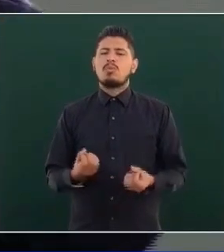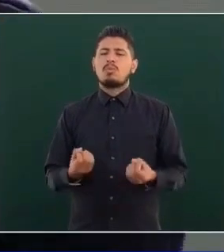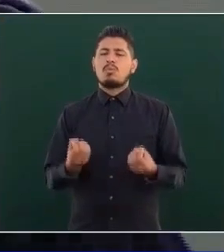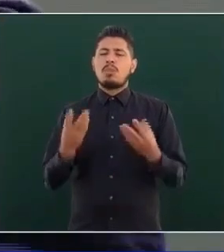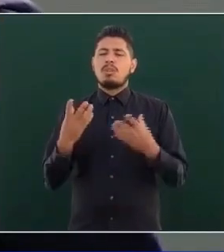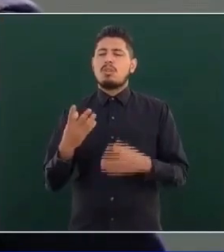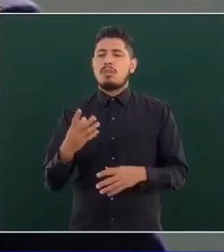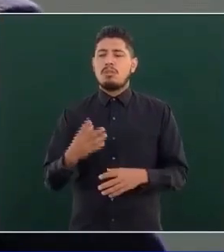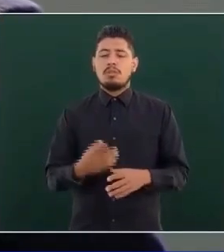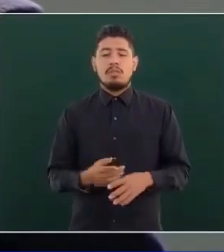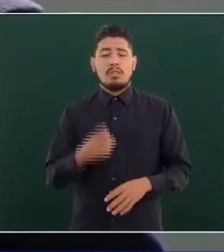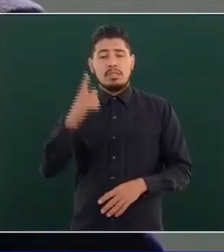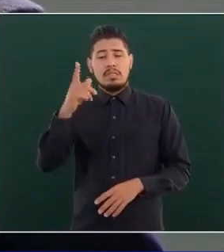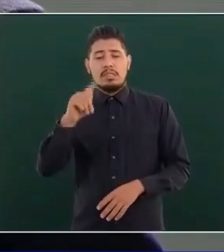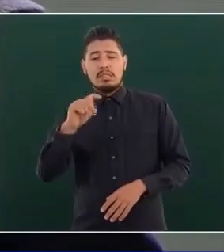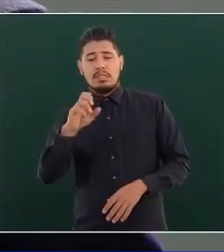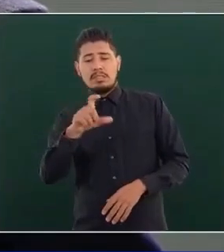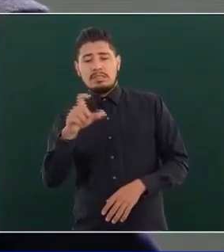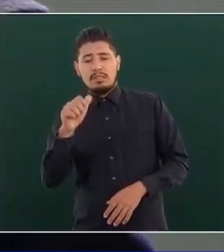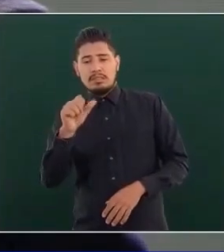En Texas,